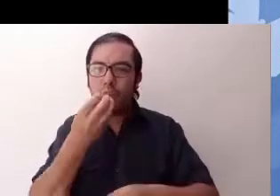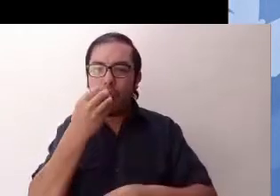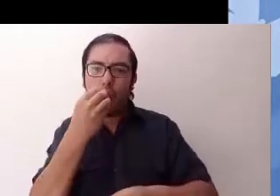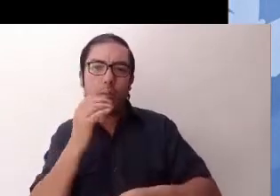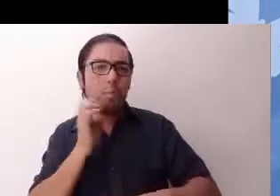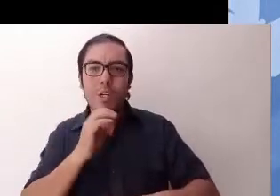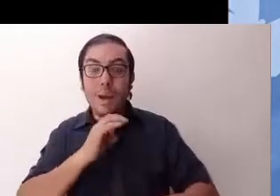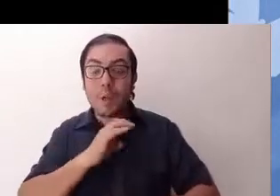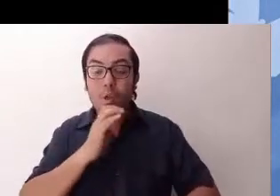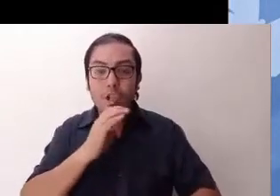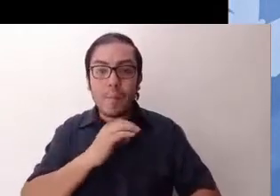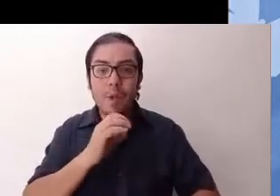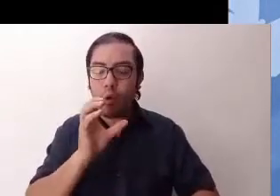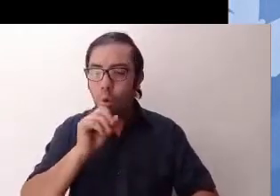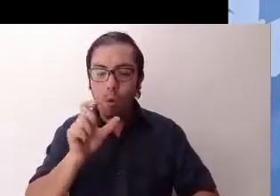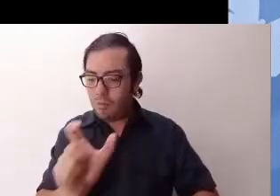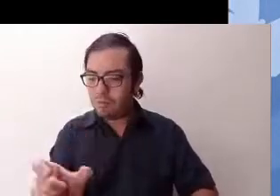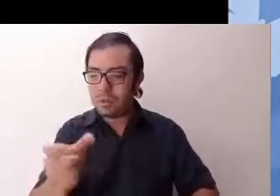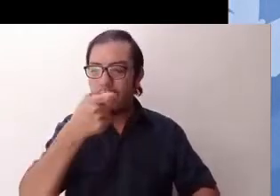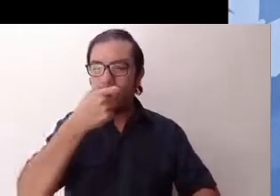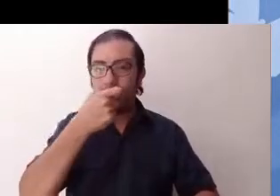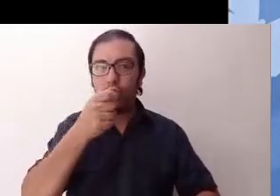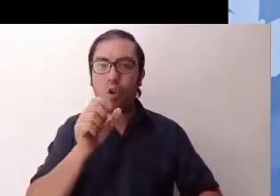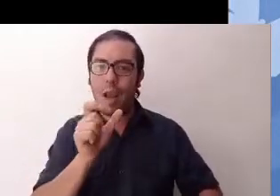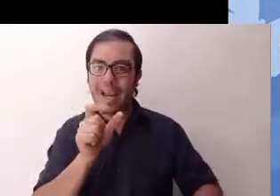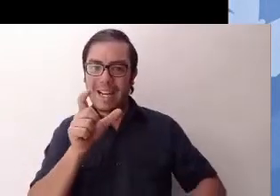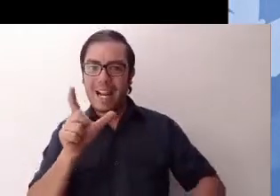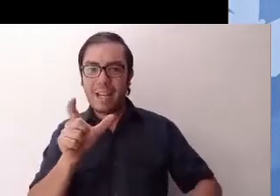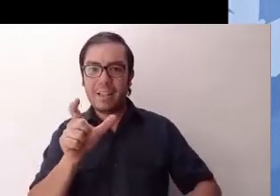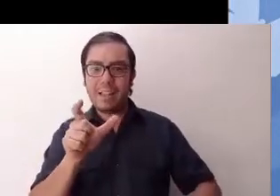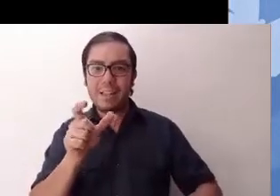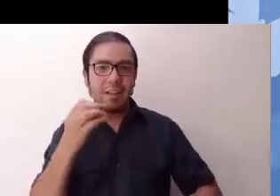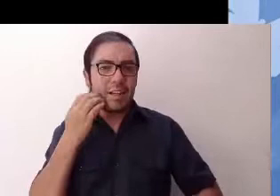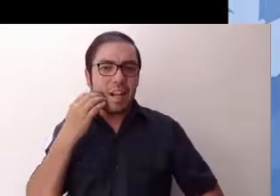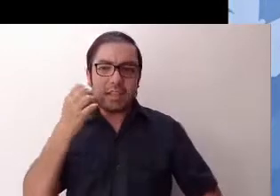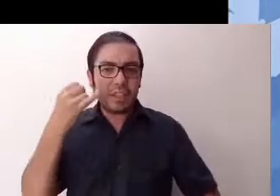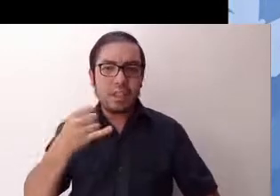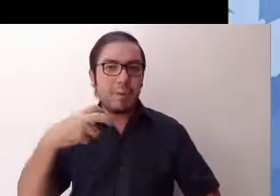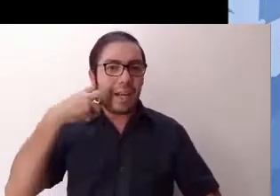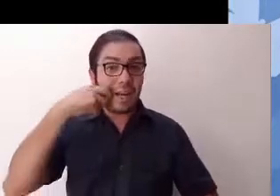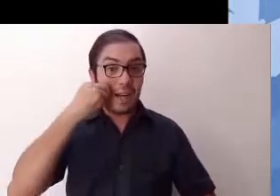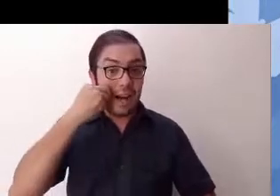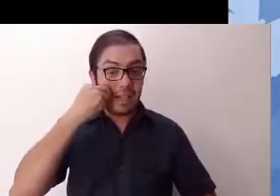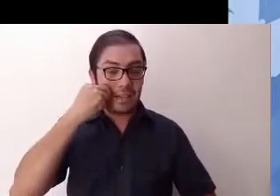forma apurada y con trozos grandes, sobre todo de carne.